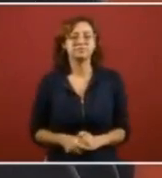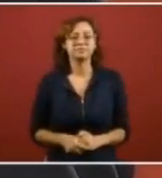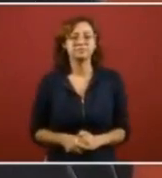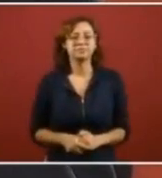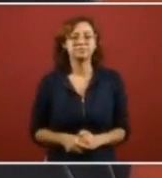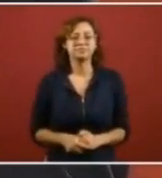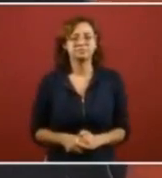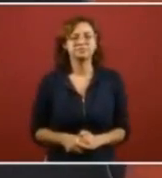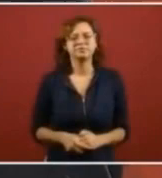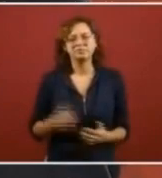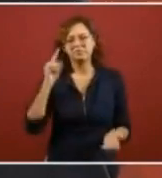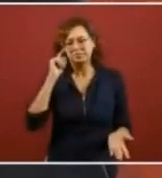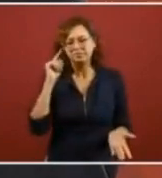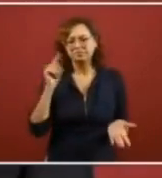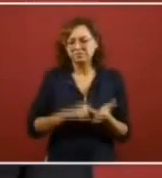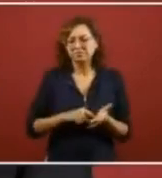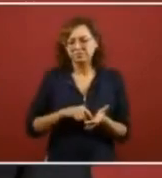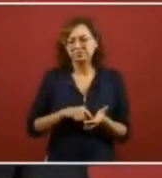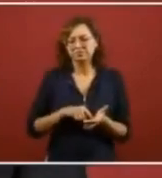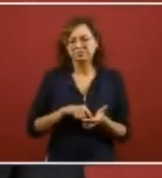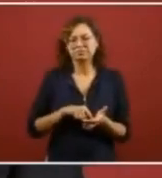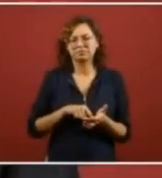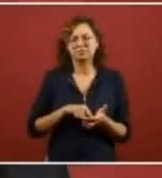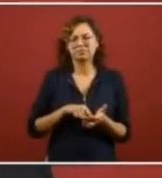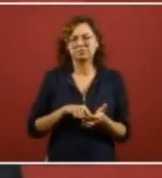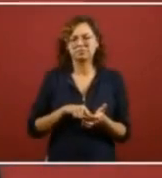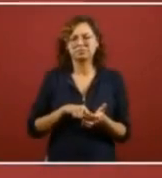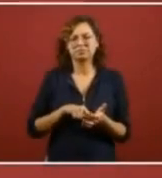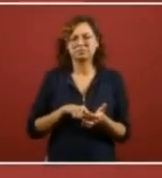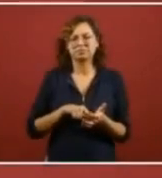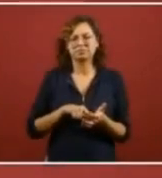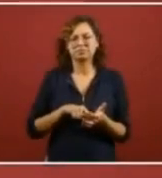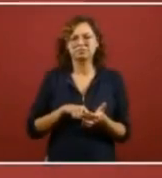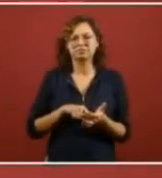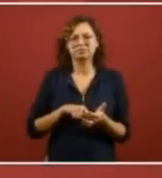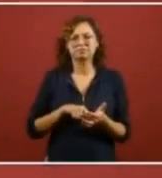Y yo creo que vamos a contar con el apoyo de